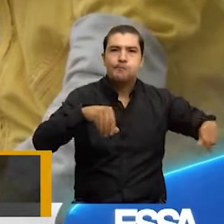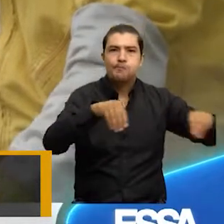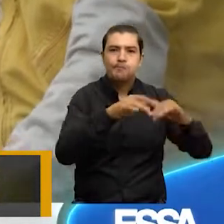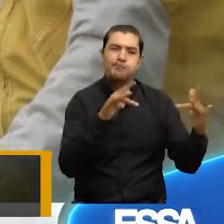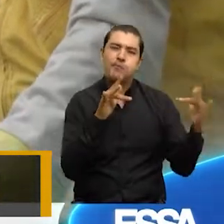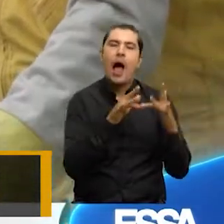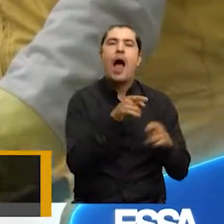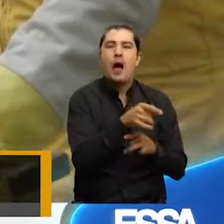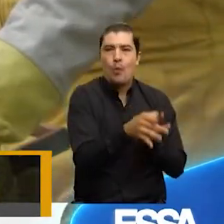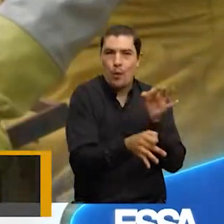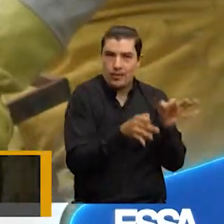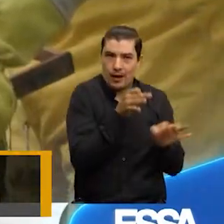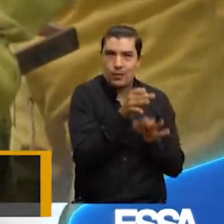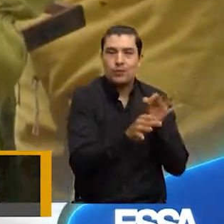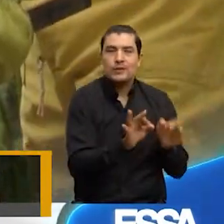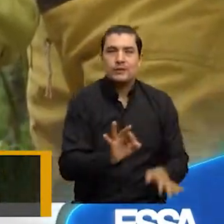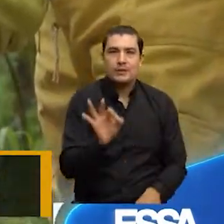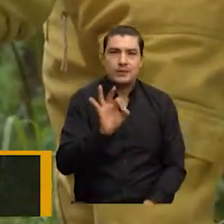un buen uso a estas abejas.